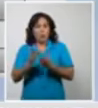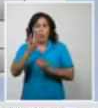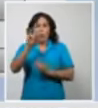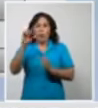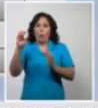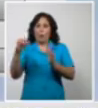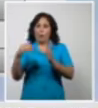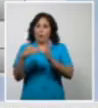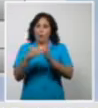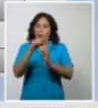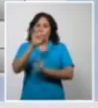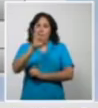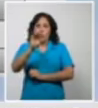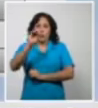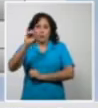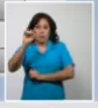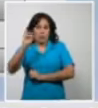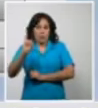90.806,